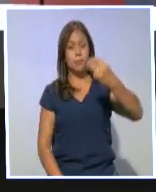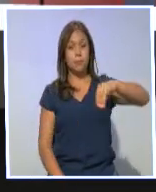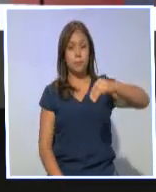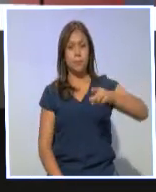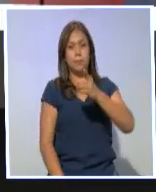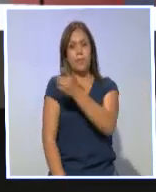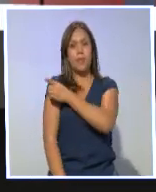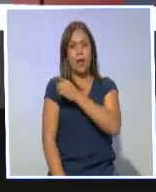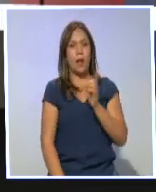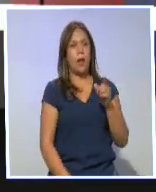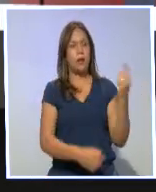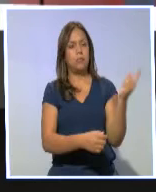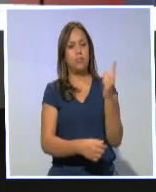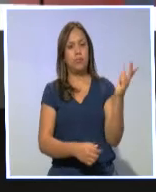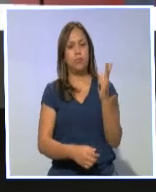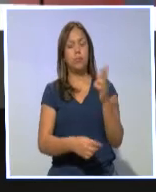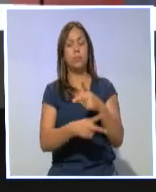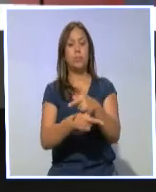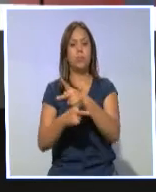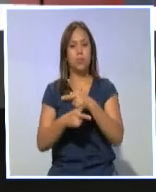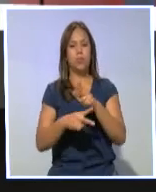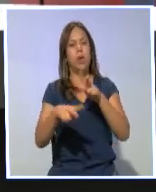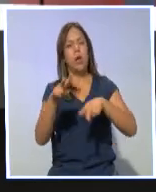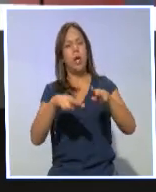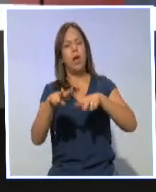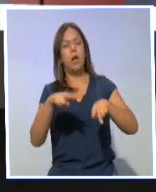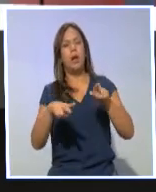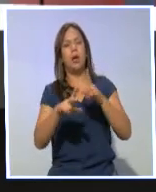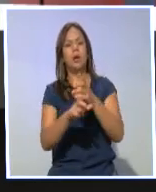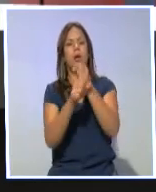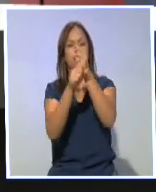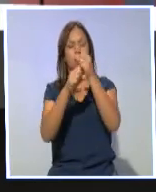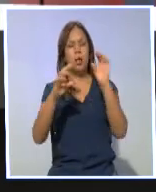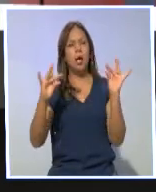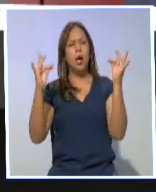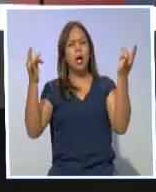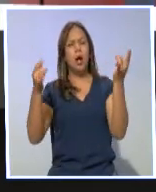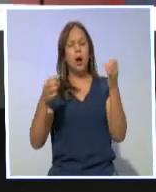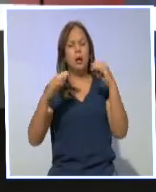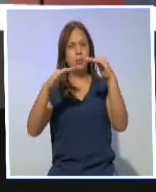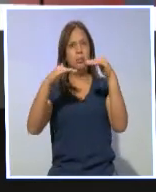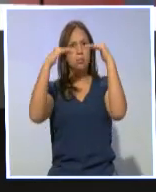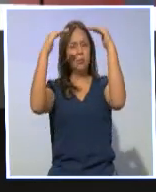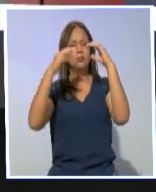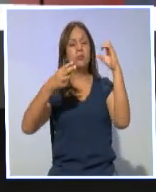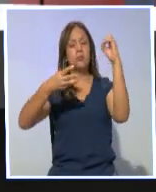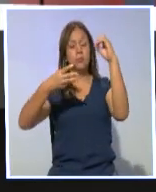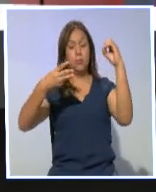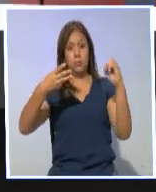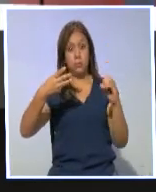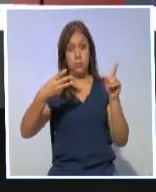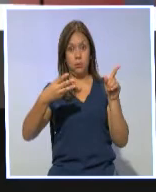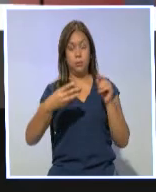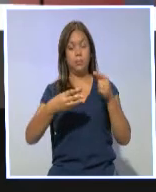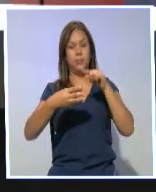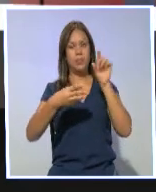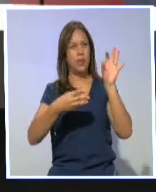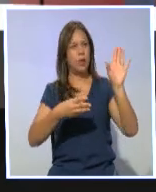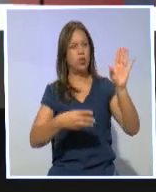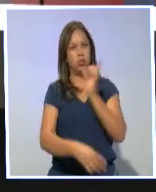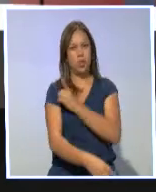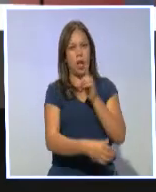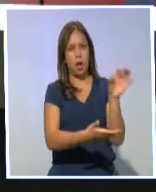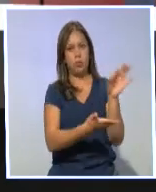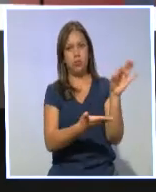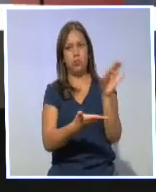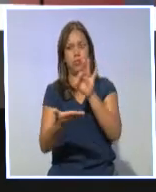a delegados el Consejo de Evaluación, Acreditación y Aseguramiento de la Calidad de la Educación Superior, CEACES, del Consejo de Educación Superior,